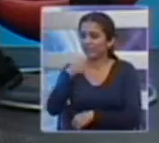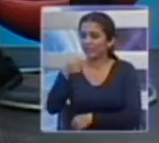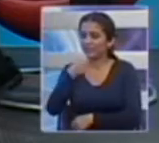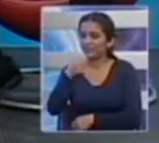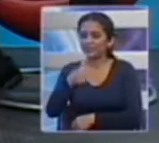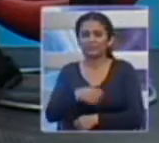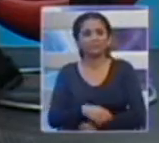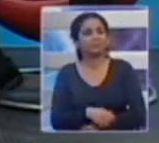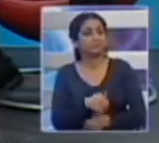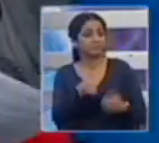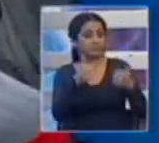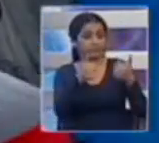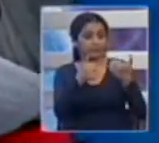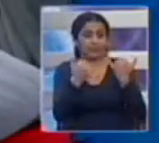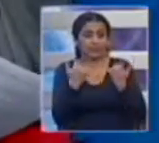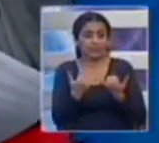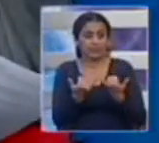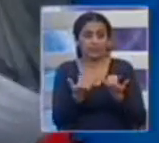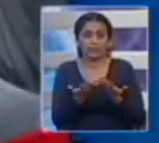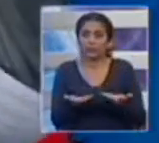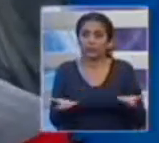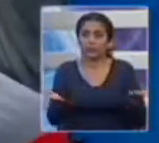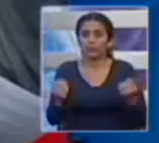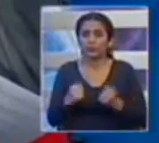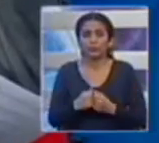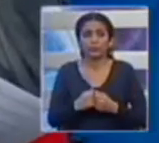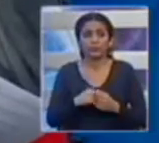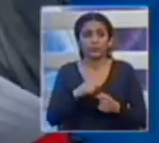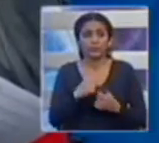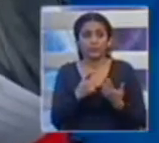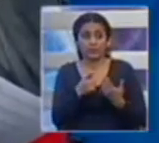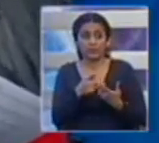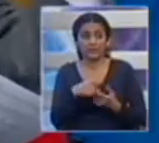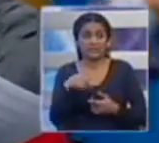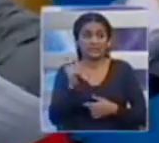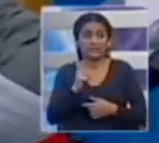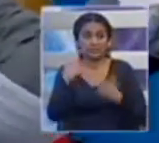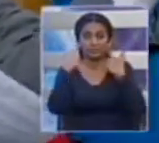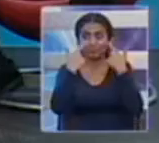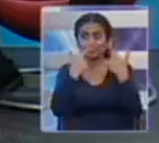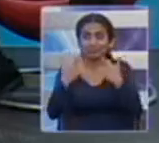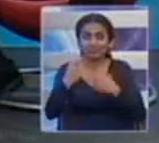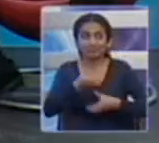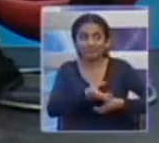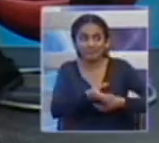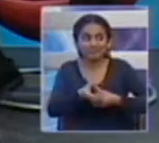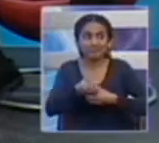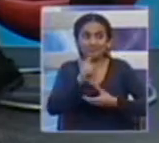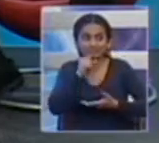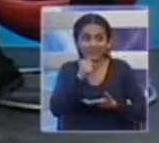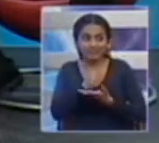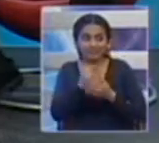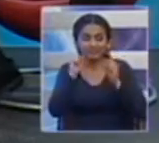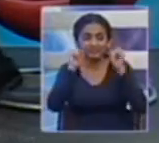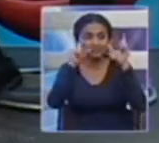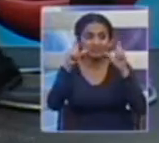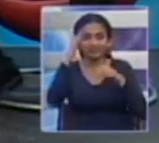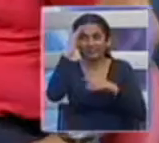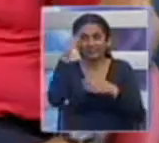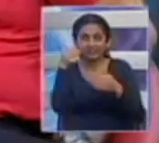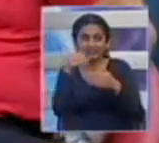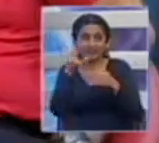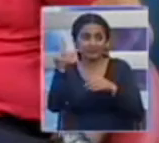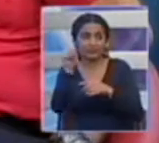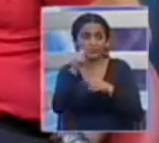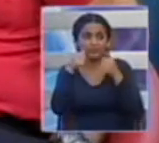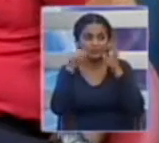porque creo que estos son los días donde más agitado están los elementos del Cuerpo de Bomberos, previo al 31 de diciembre, mayor. Así es.